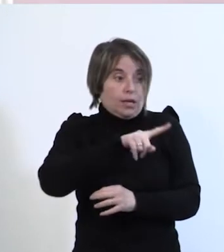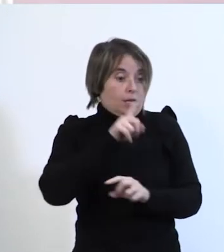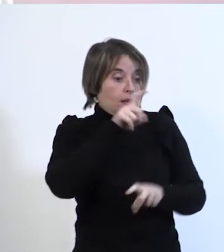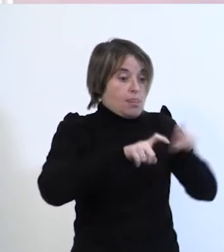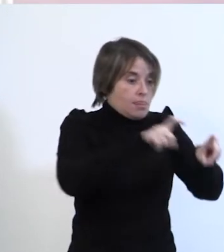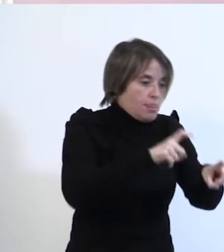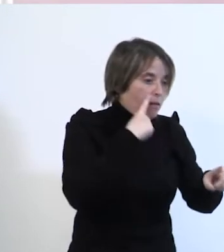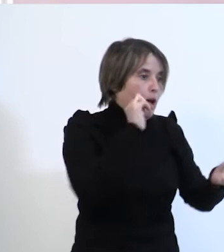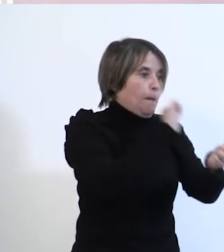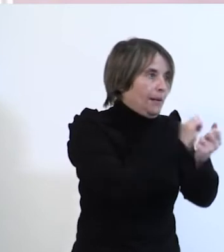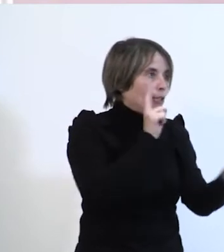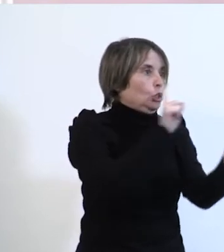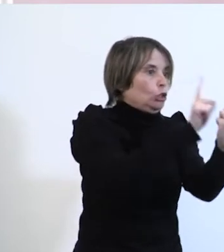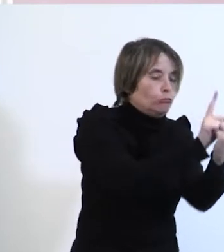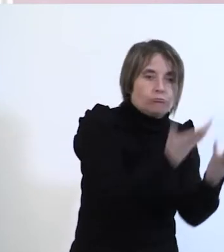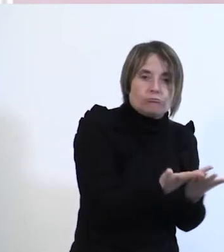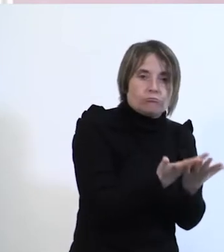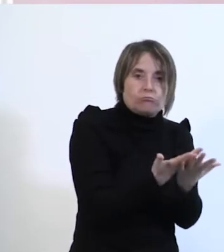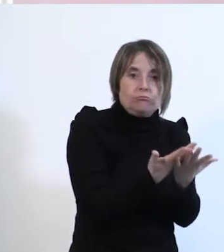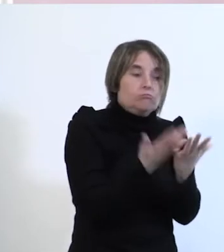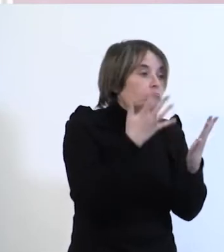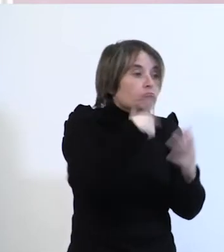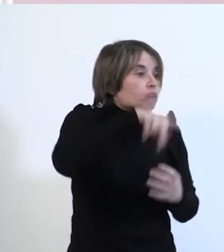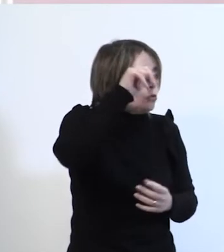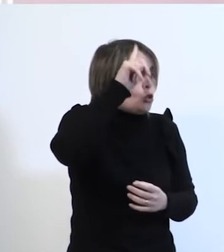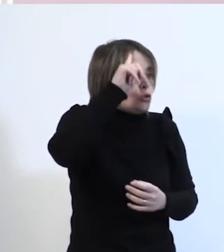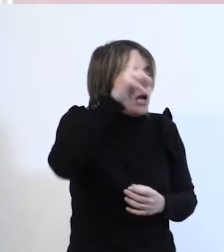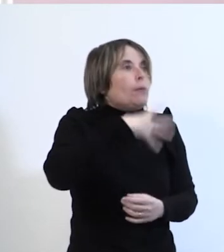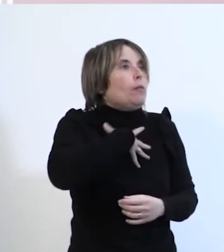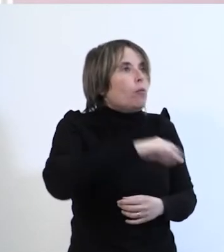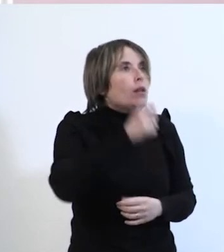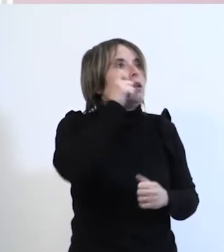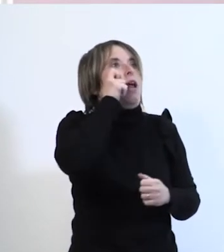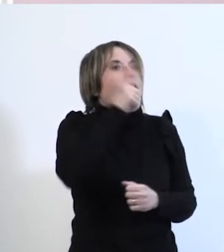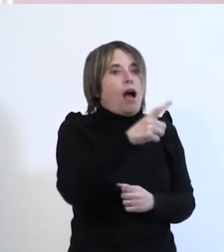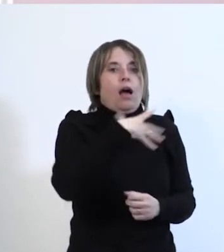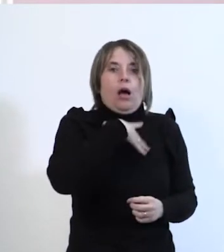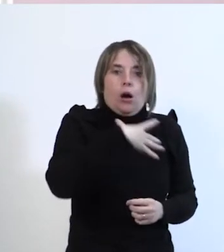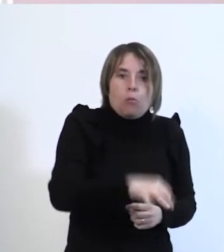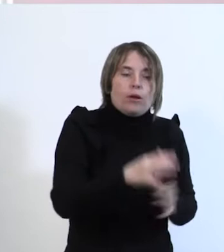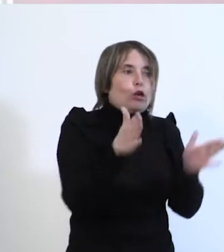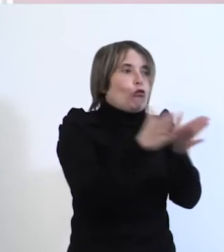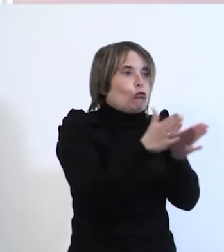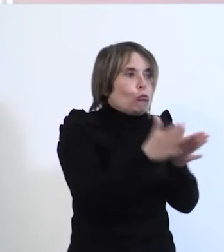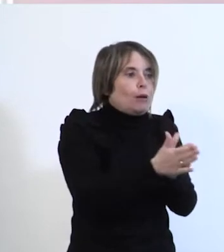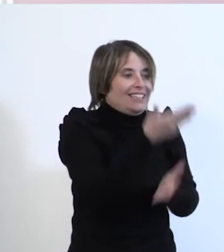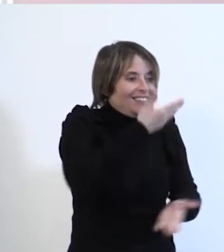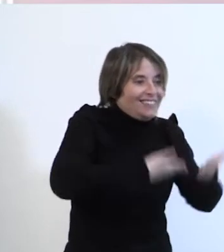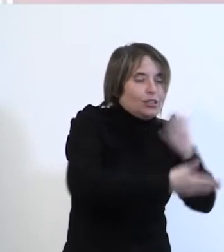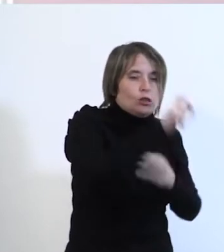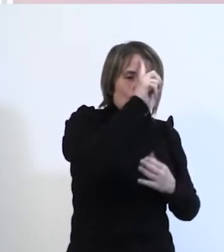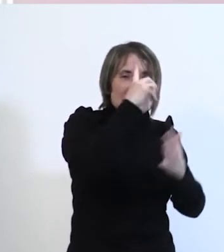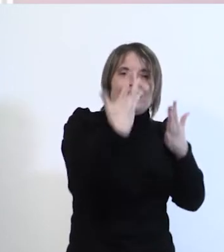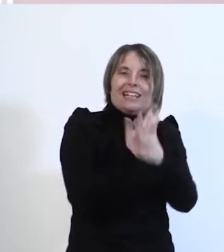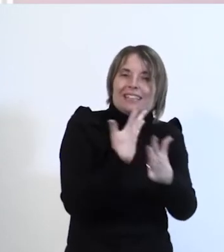acercáis vosotras a prisión a verlas, no os acercáis, nunca sabrían que pueden contar con unas compañeras? No